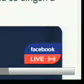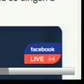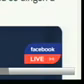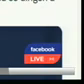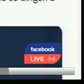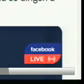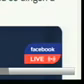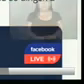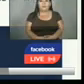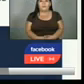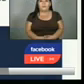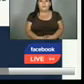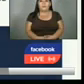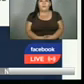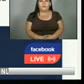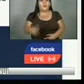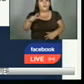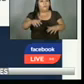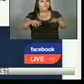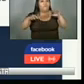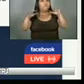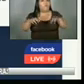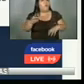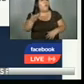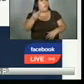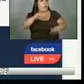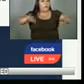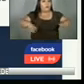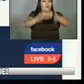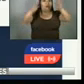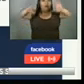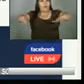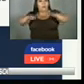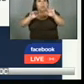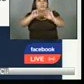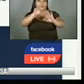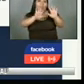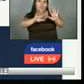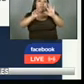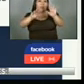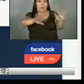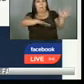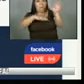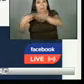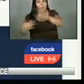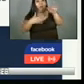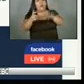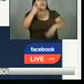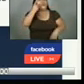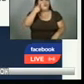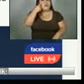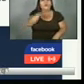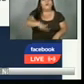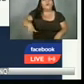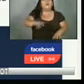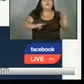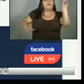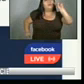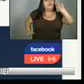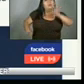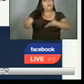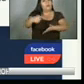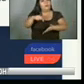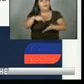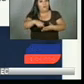informarles y con esto abrimos, se reportan por lo menos diecisiete árboles caídos solo en la capital a causa de las fuertes lluvias